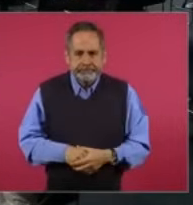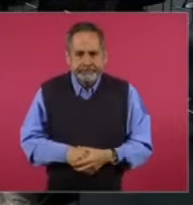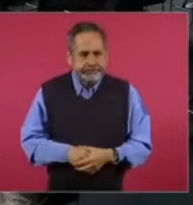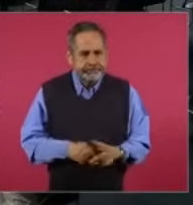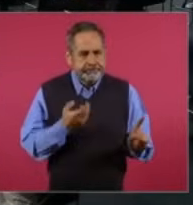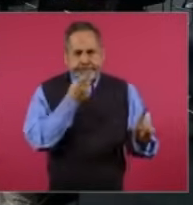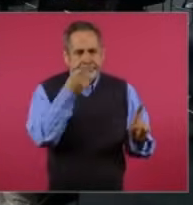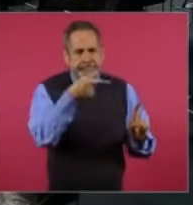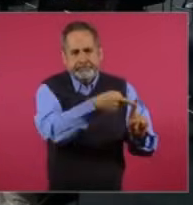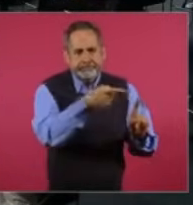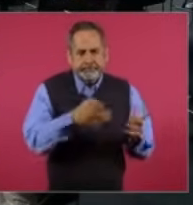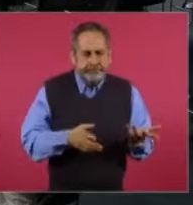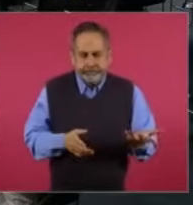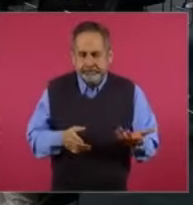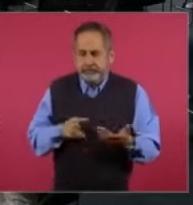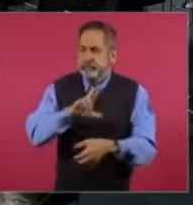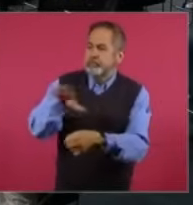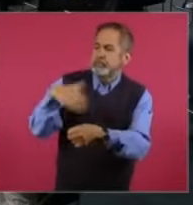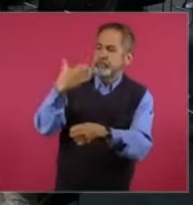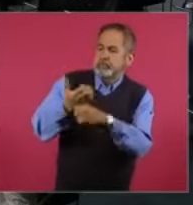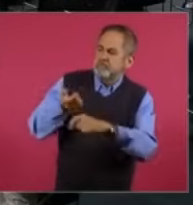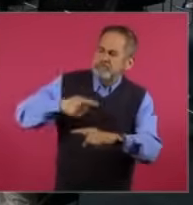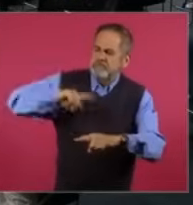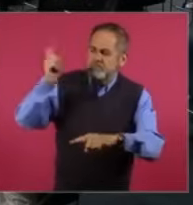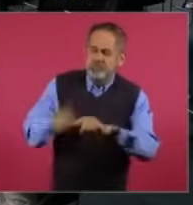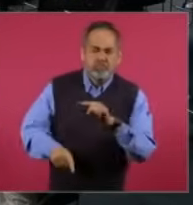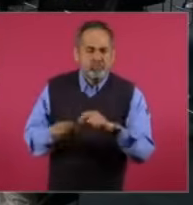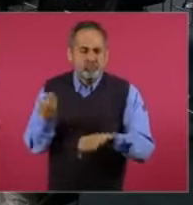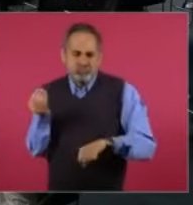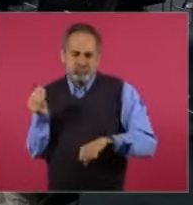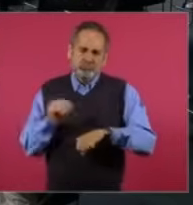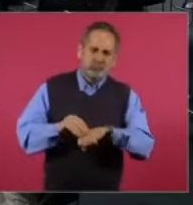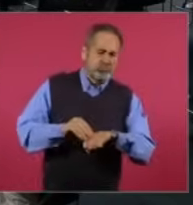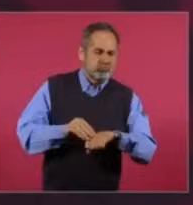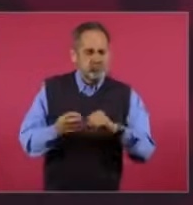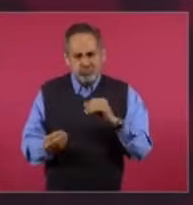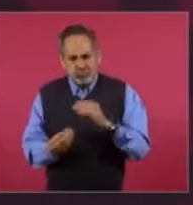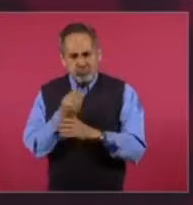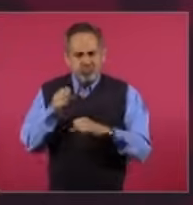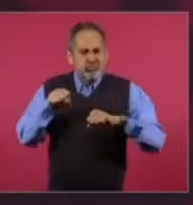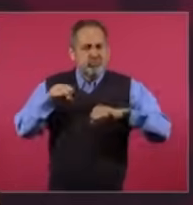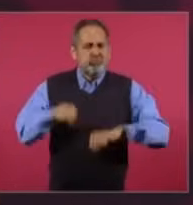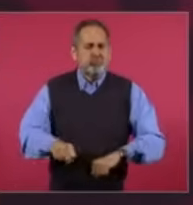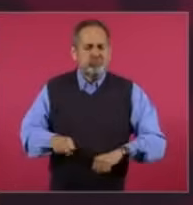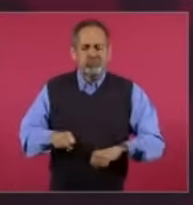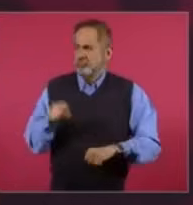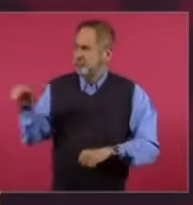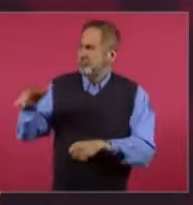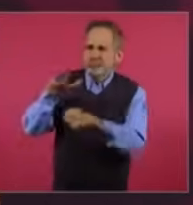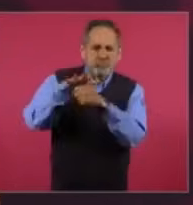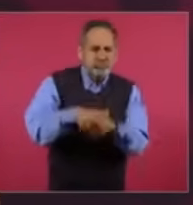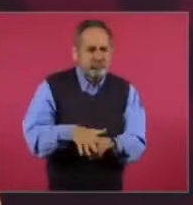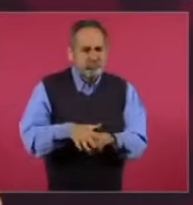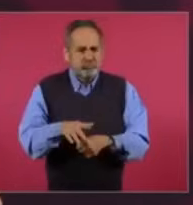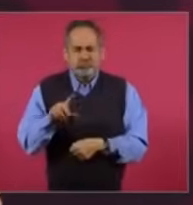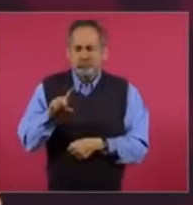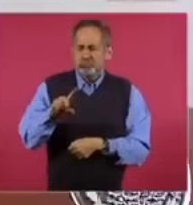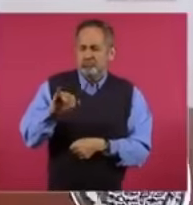o terminar con la República y establecer, imponer la